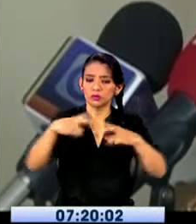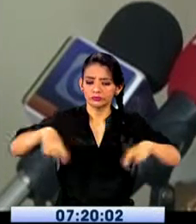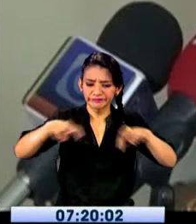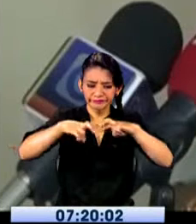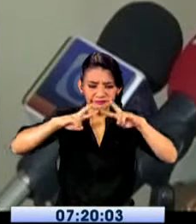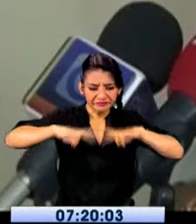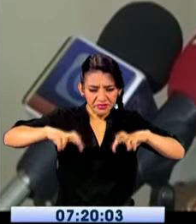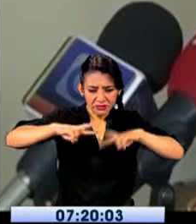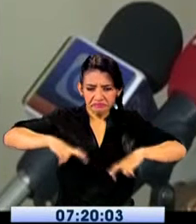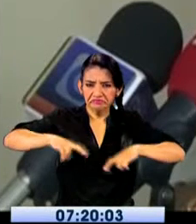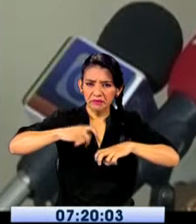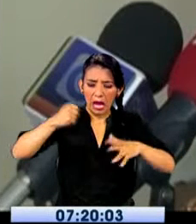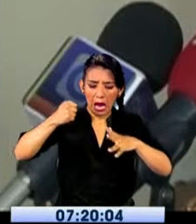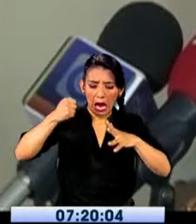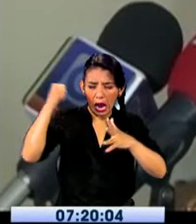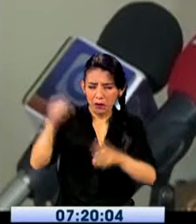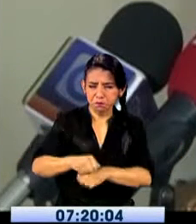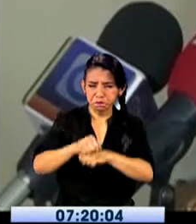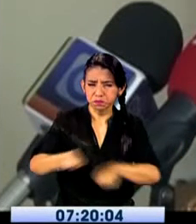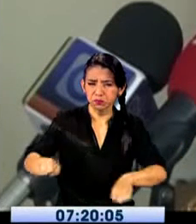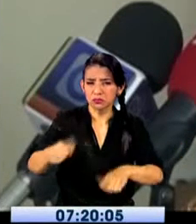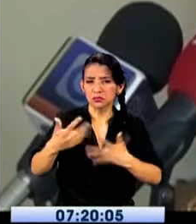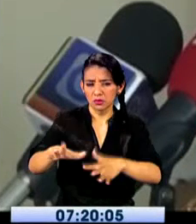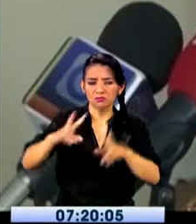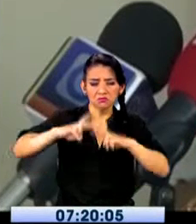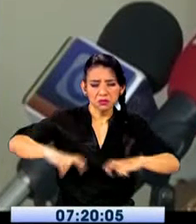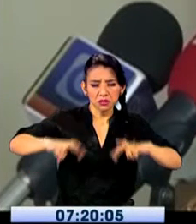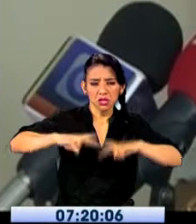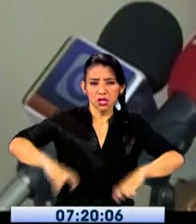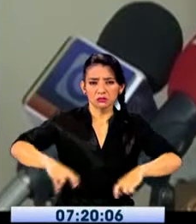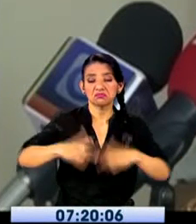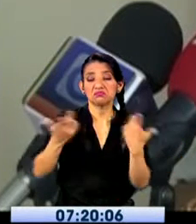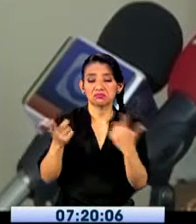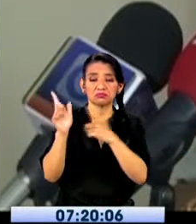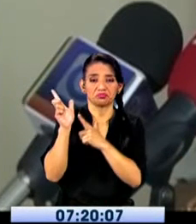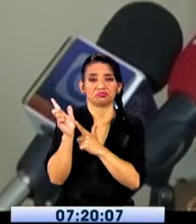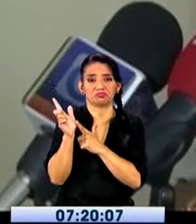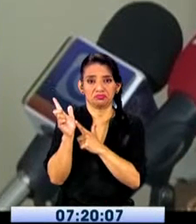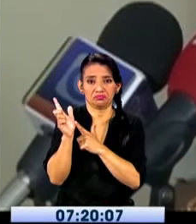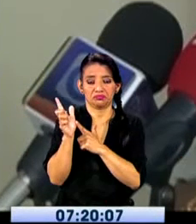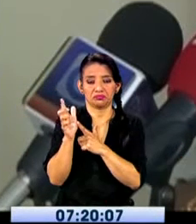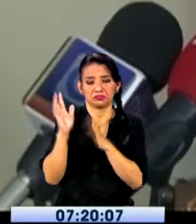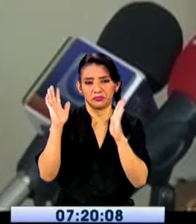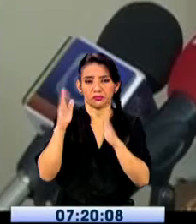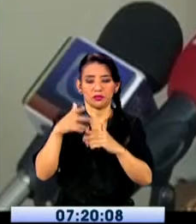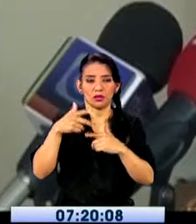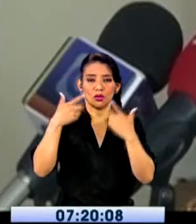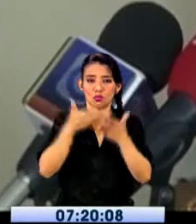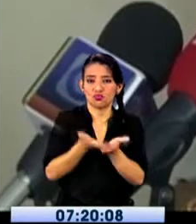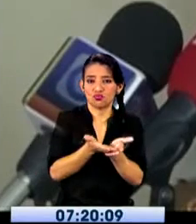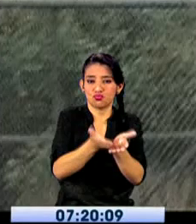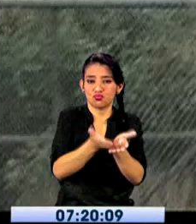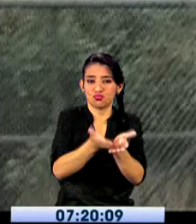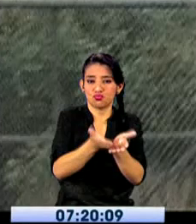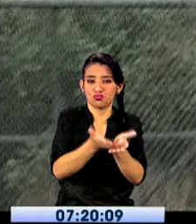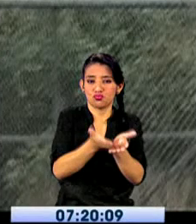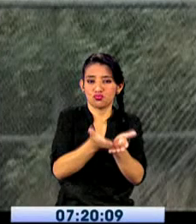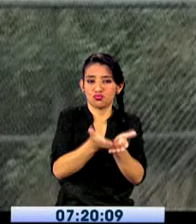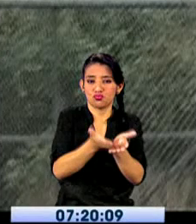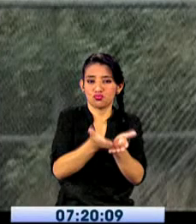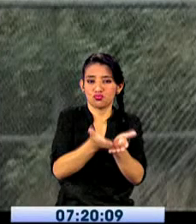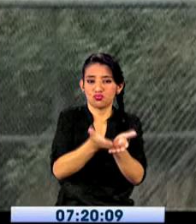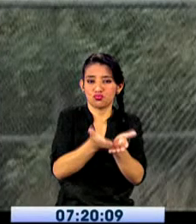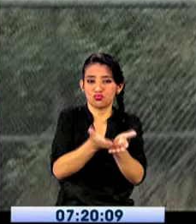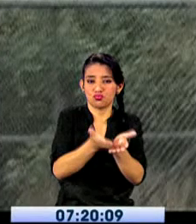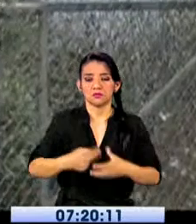no están involucradas en el accidente. Esto es, serán conformados por la Fuerza Aérea del Ecuador y por el Ejército Ecuatoriano. Con cámaras, Eduardo